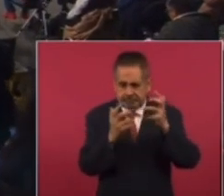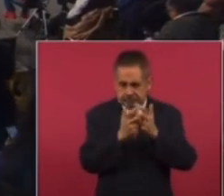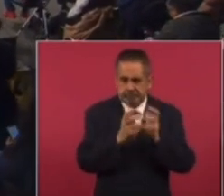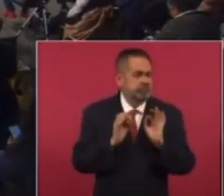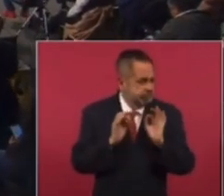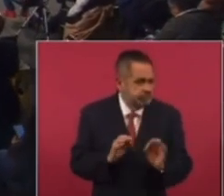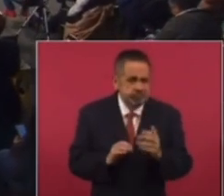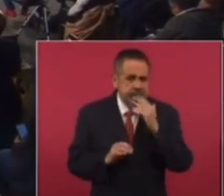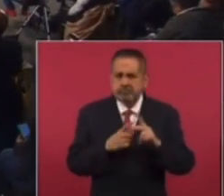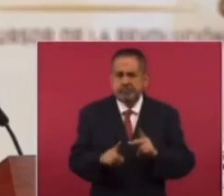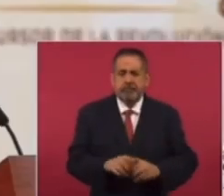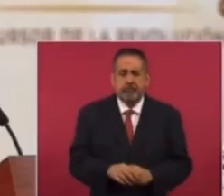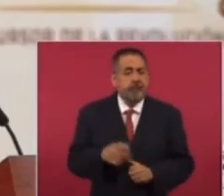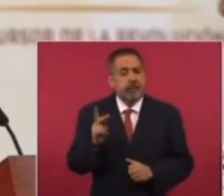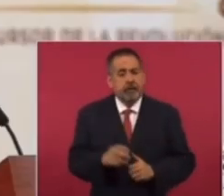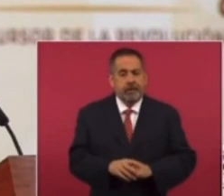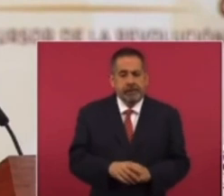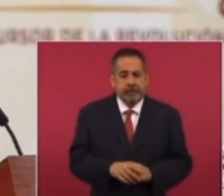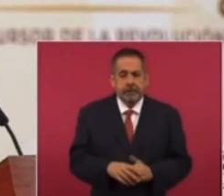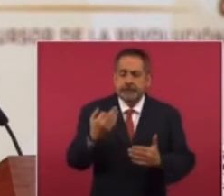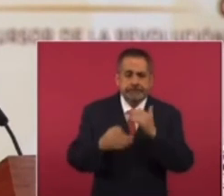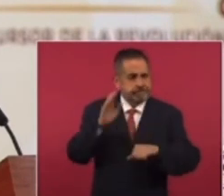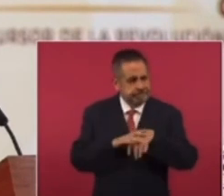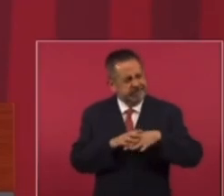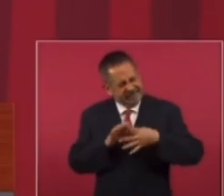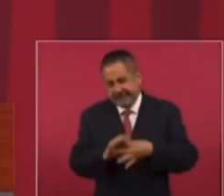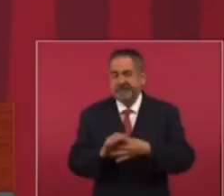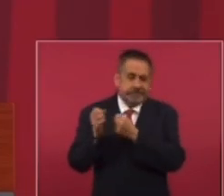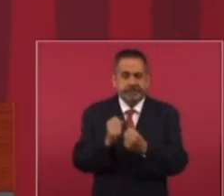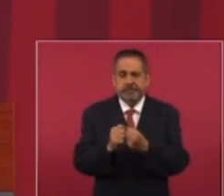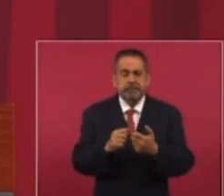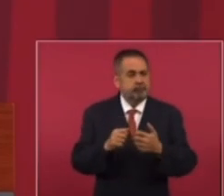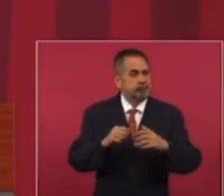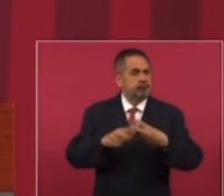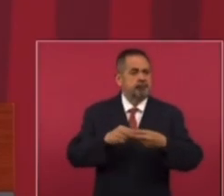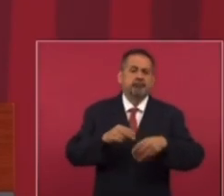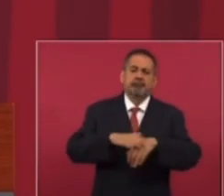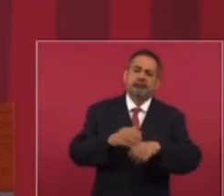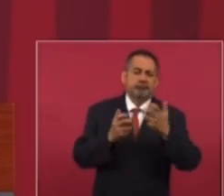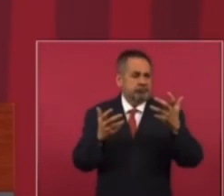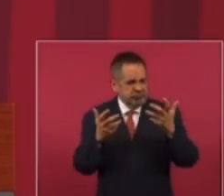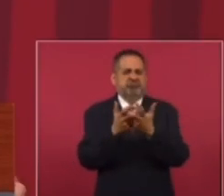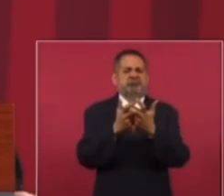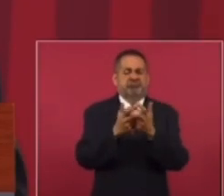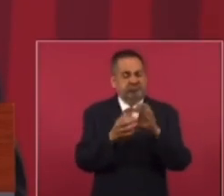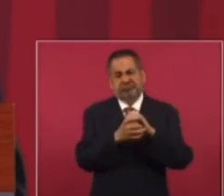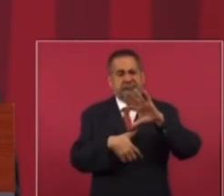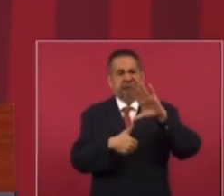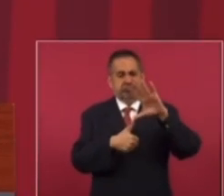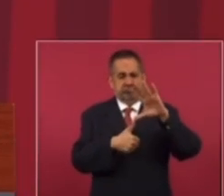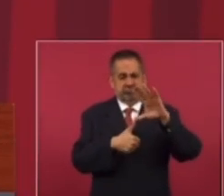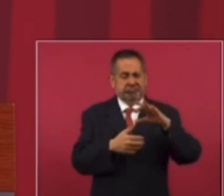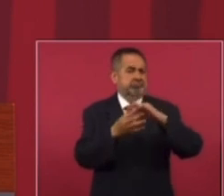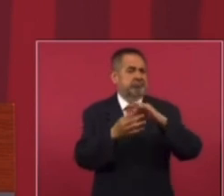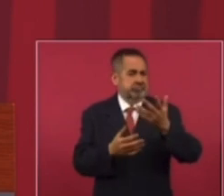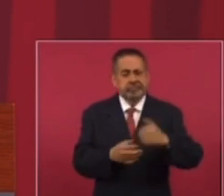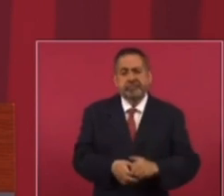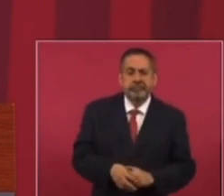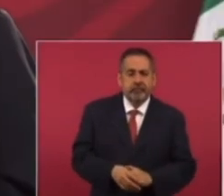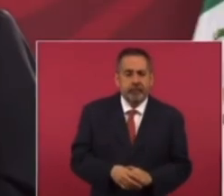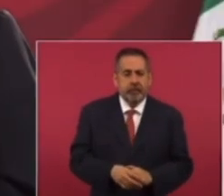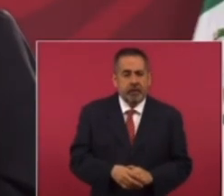para engañar es un campeón para aprovecharse de cada situación es un campeón Ahora resulta que hasta